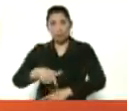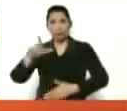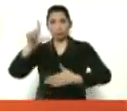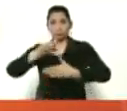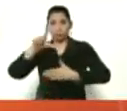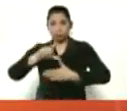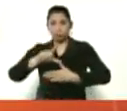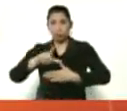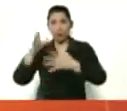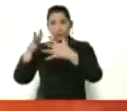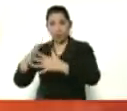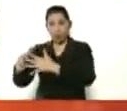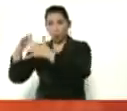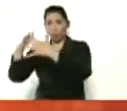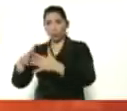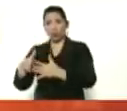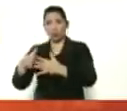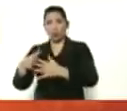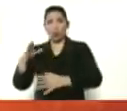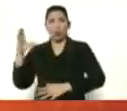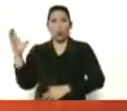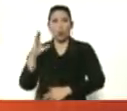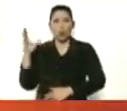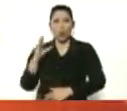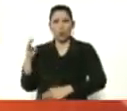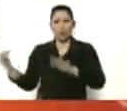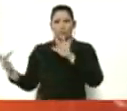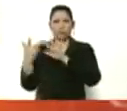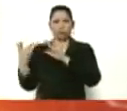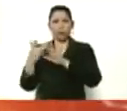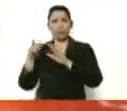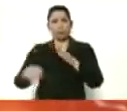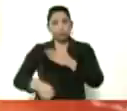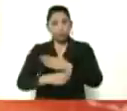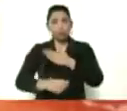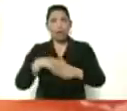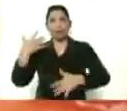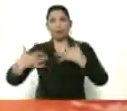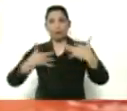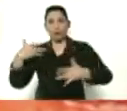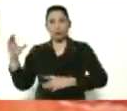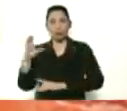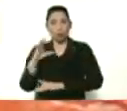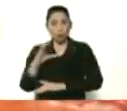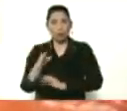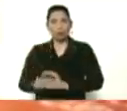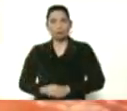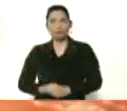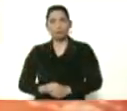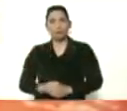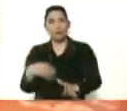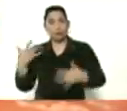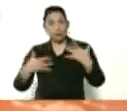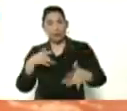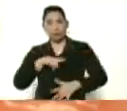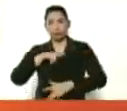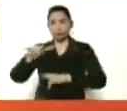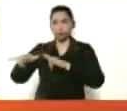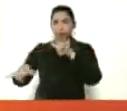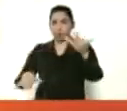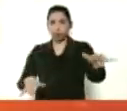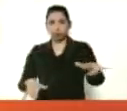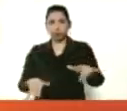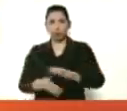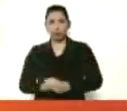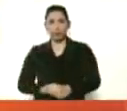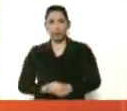entre Estados Unidos y Colombia, aún se mantiene actividad de aviación, ¿no? De